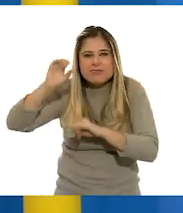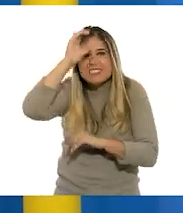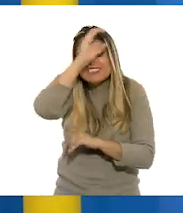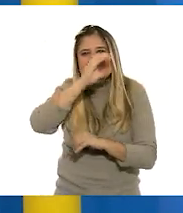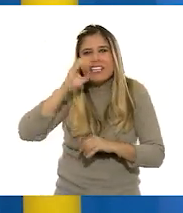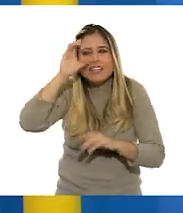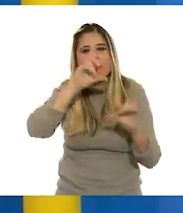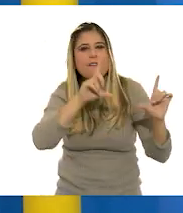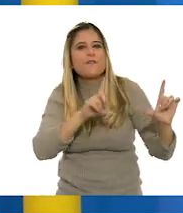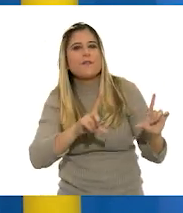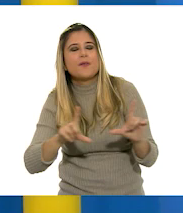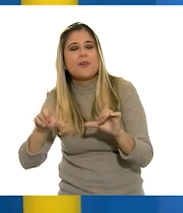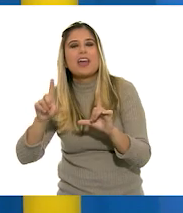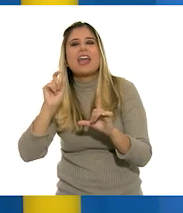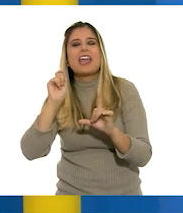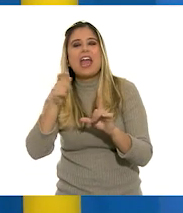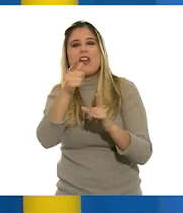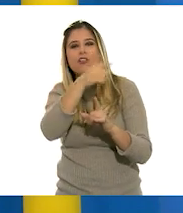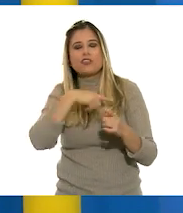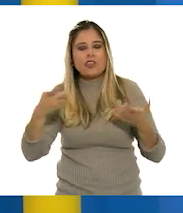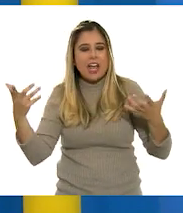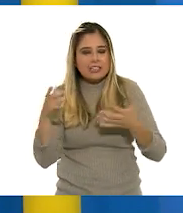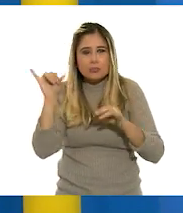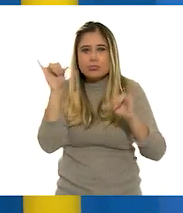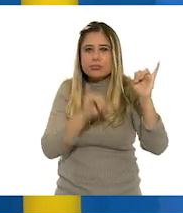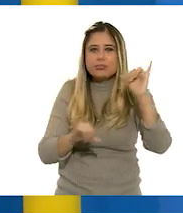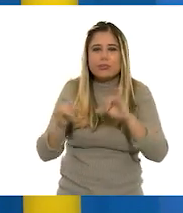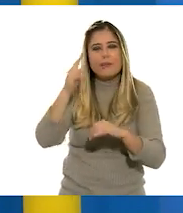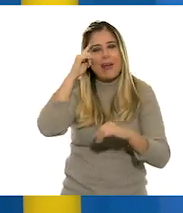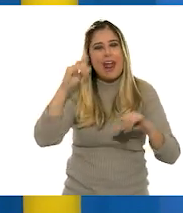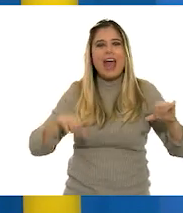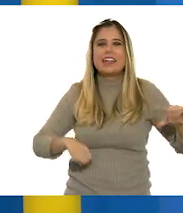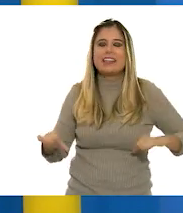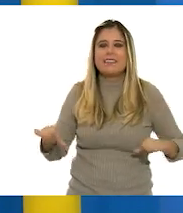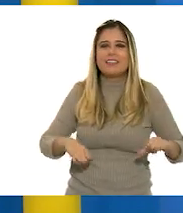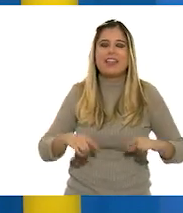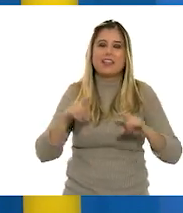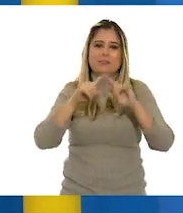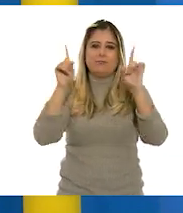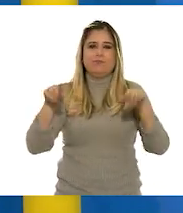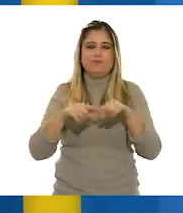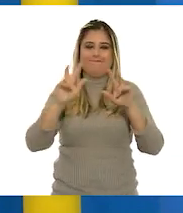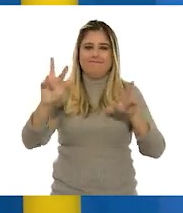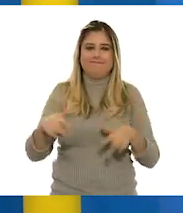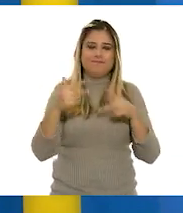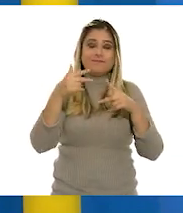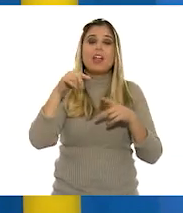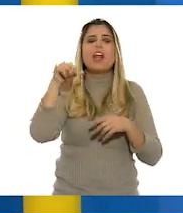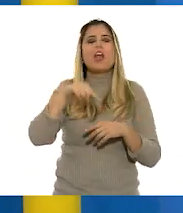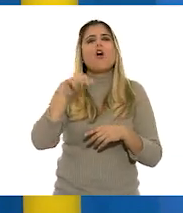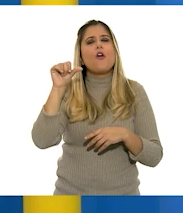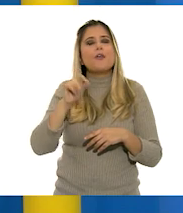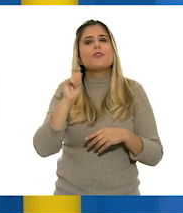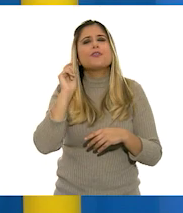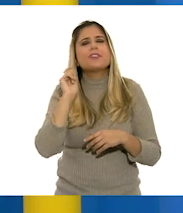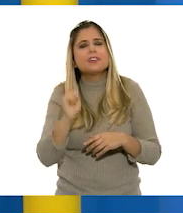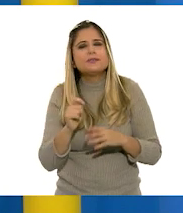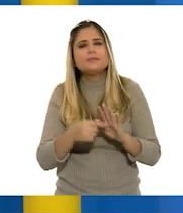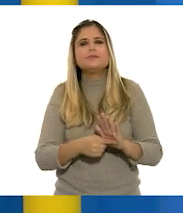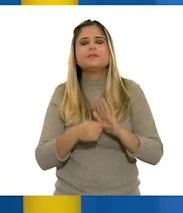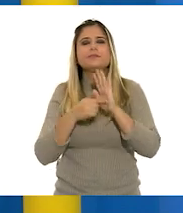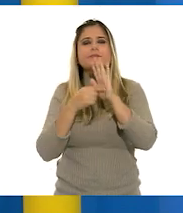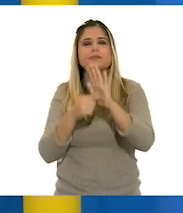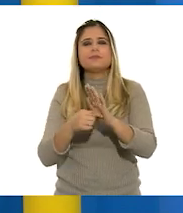el cual haremos diversos experimentos y realizaremos actividades virtuales. Hoy trabajaremos en la